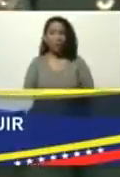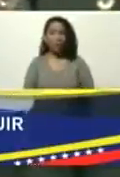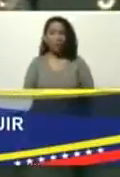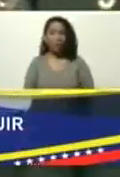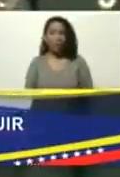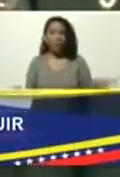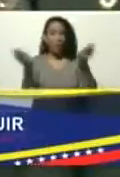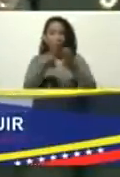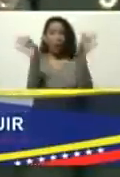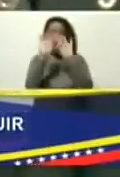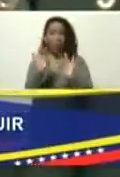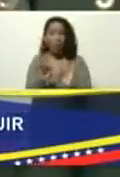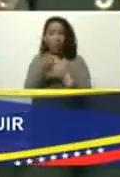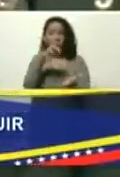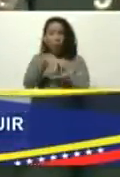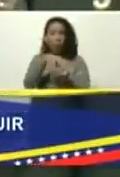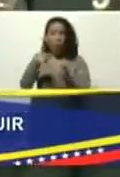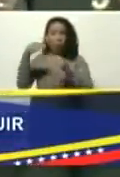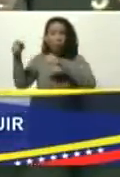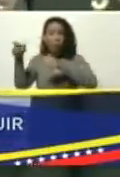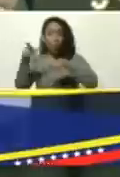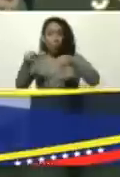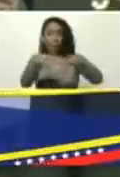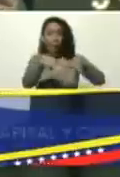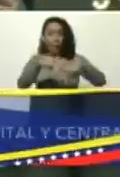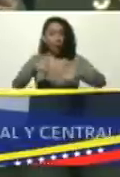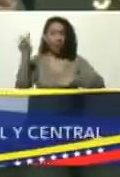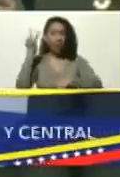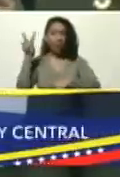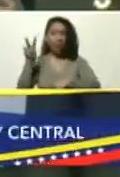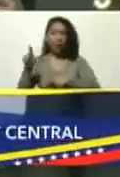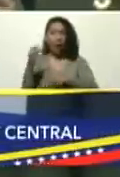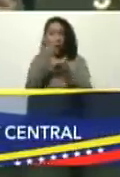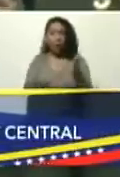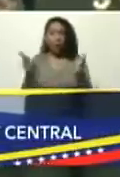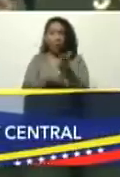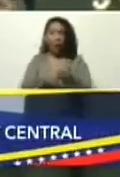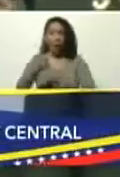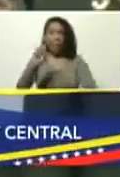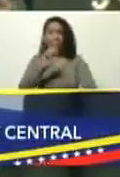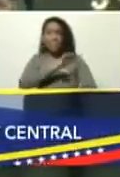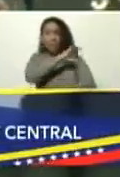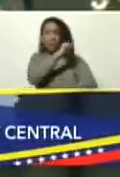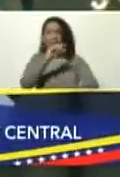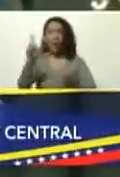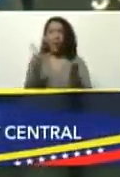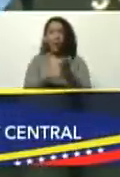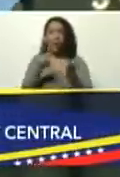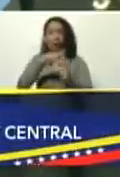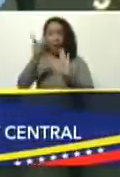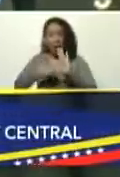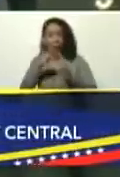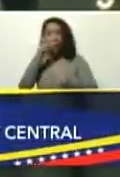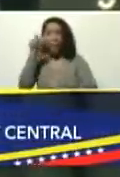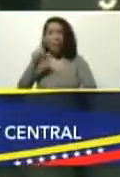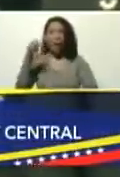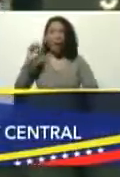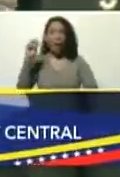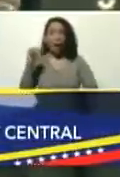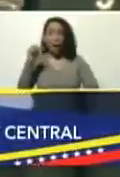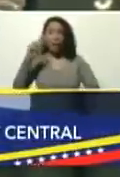Igual en la región oriental, he ratificado al mayor general Winder Enrique González Urdaneta.